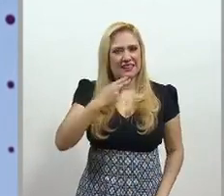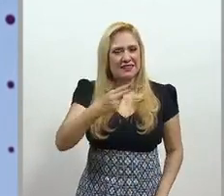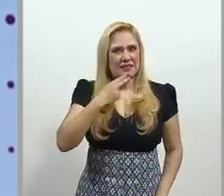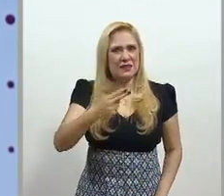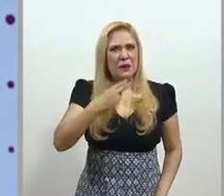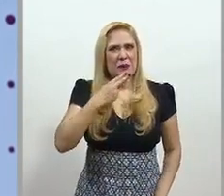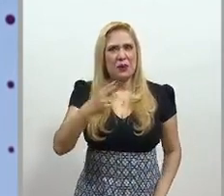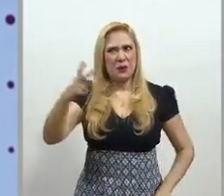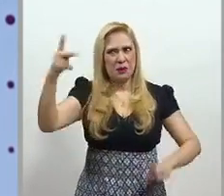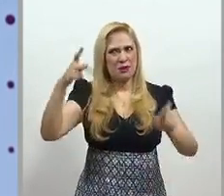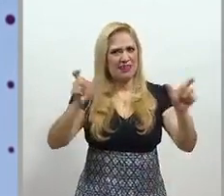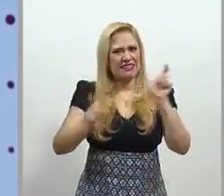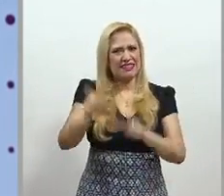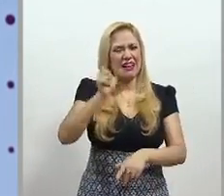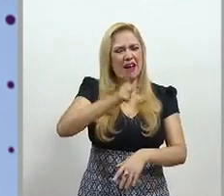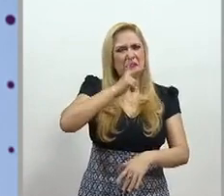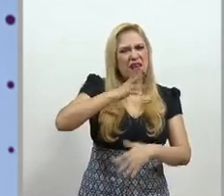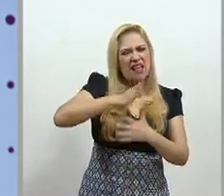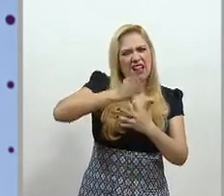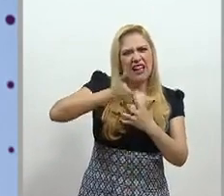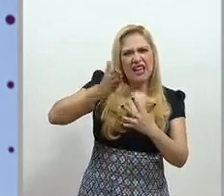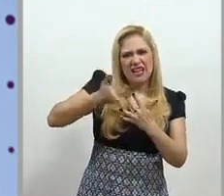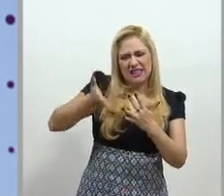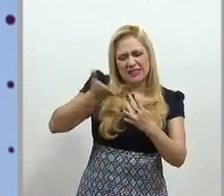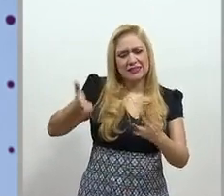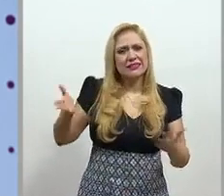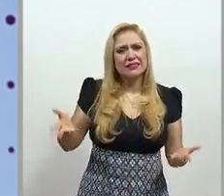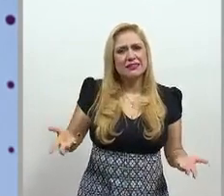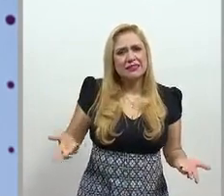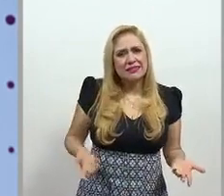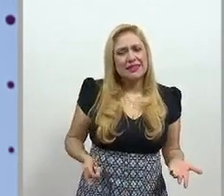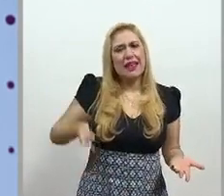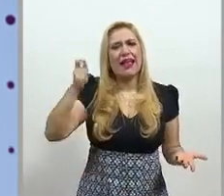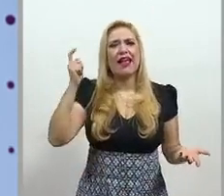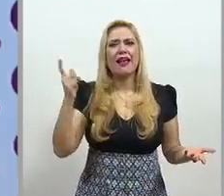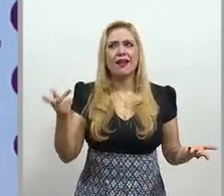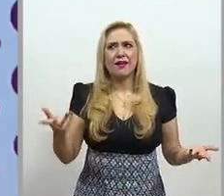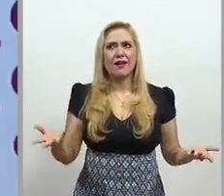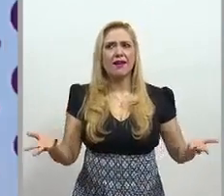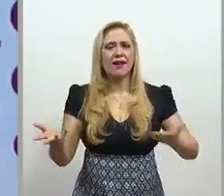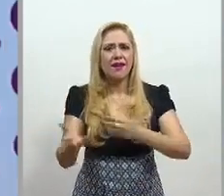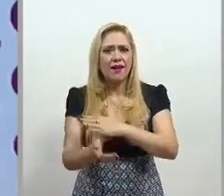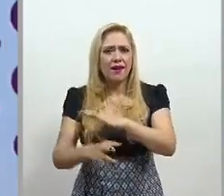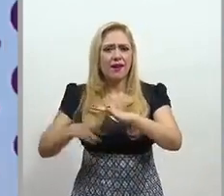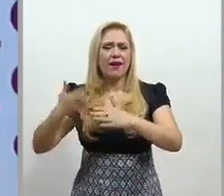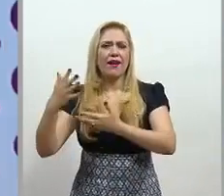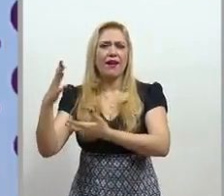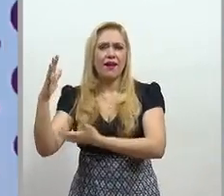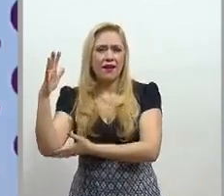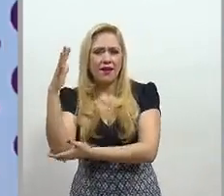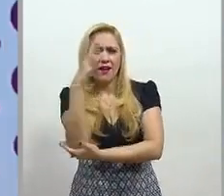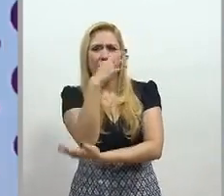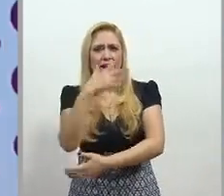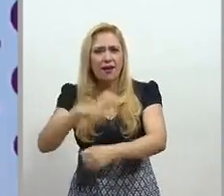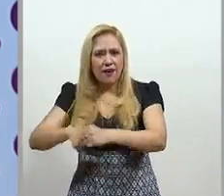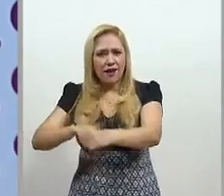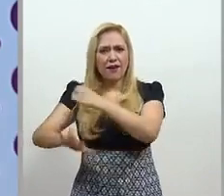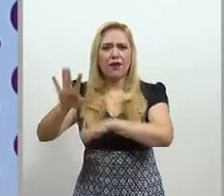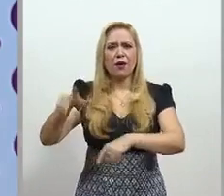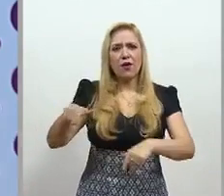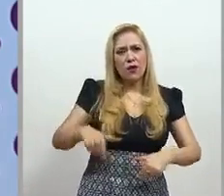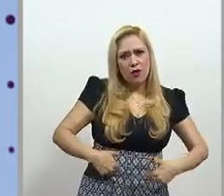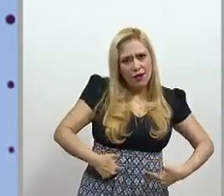abre esa toma de decisiones, produce información, involucra a los participantes y toma la mejor